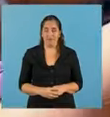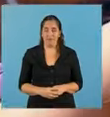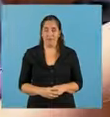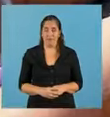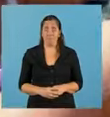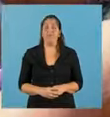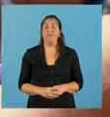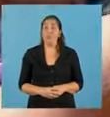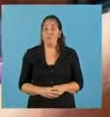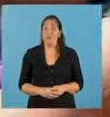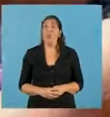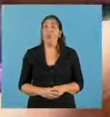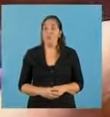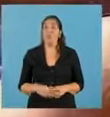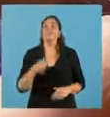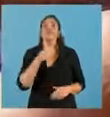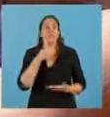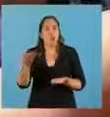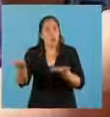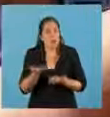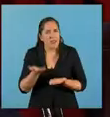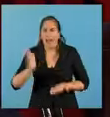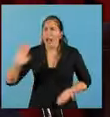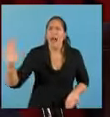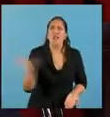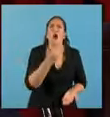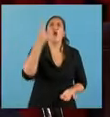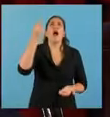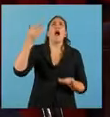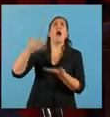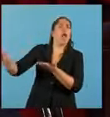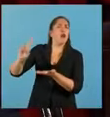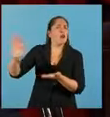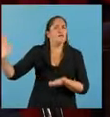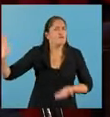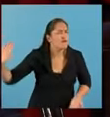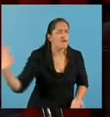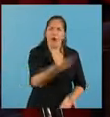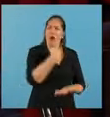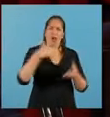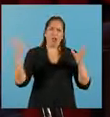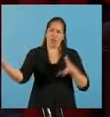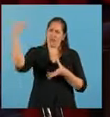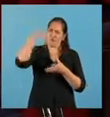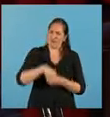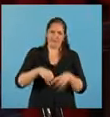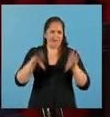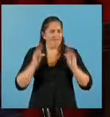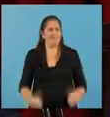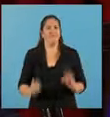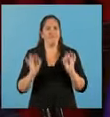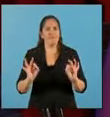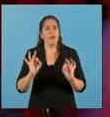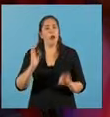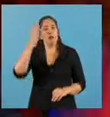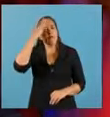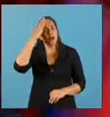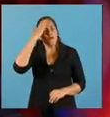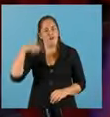Quiero invitarlos a todas y a todos, sin excepción, a que hagamos de este 2020 un año singular para la memoria